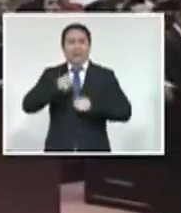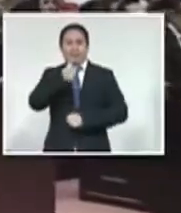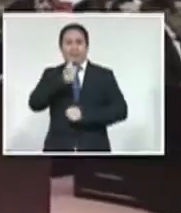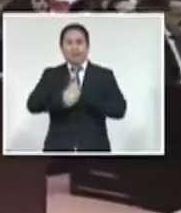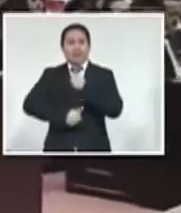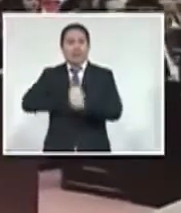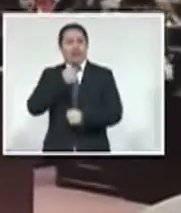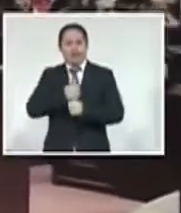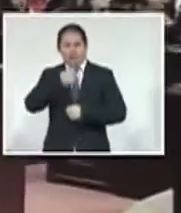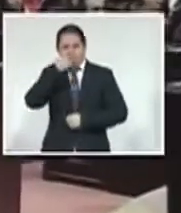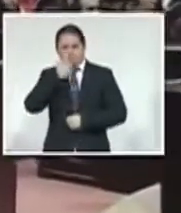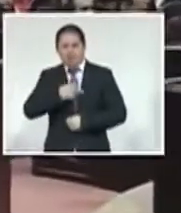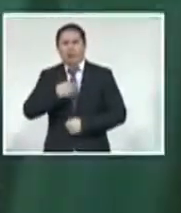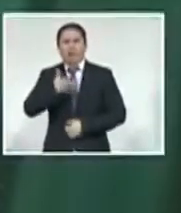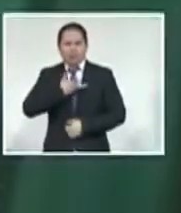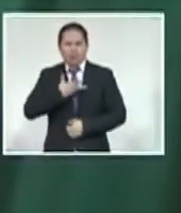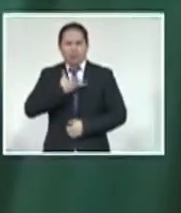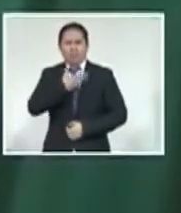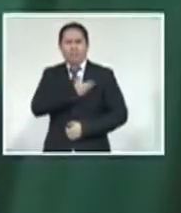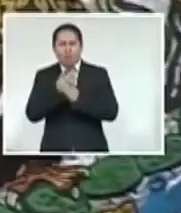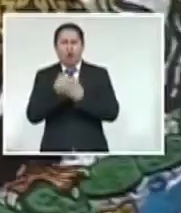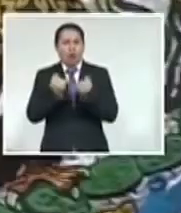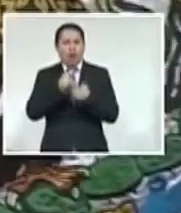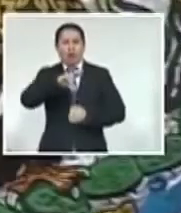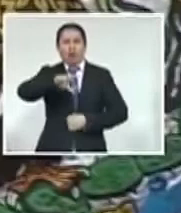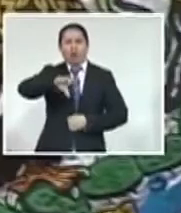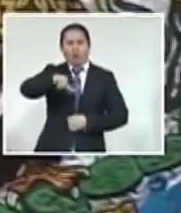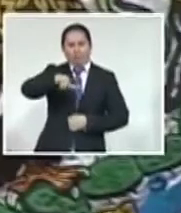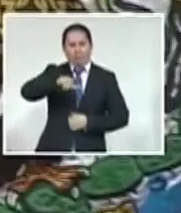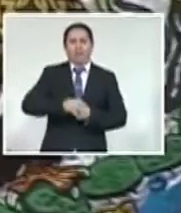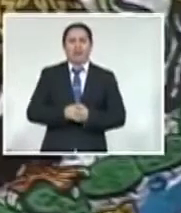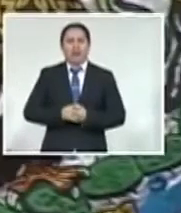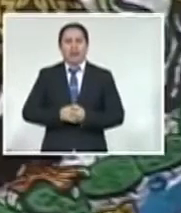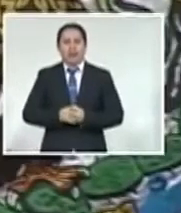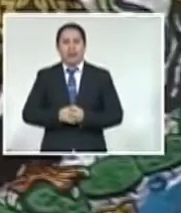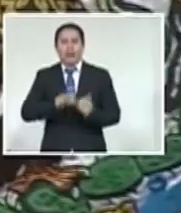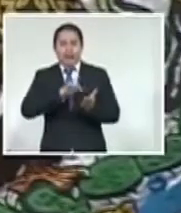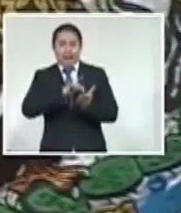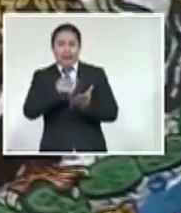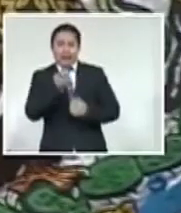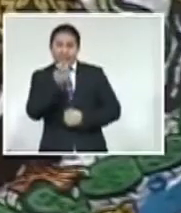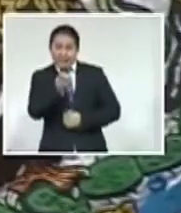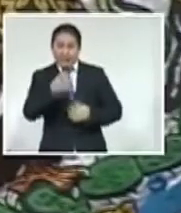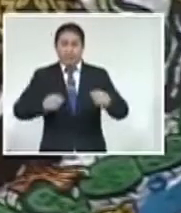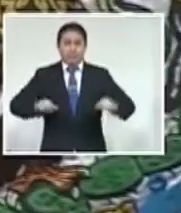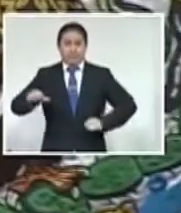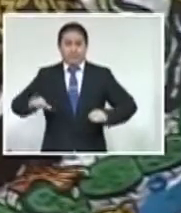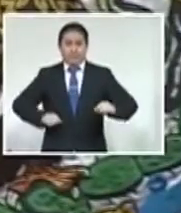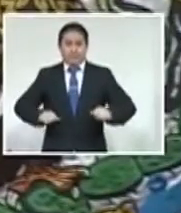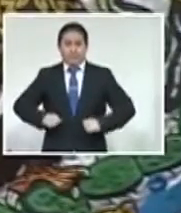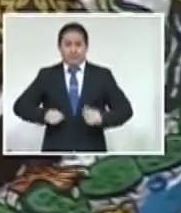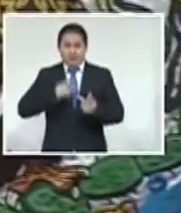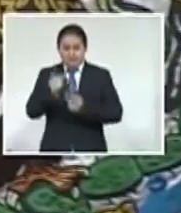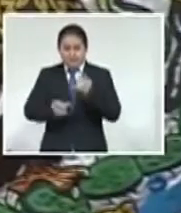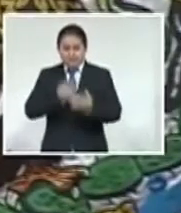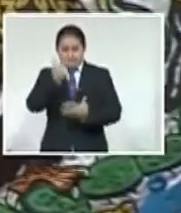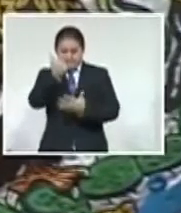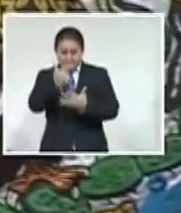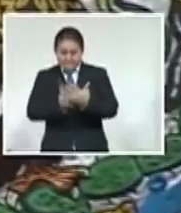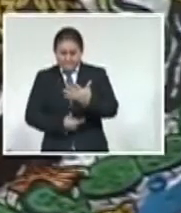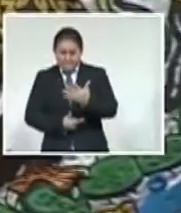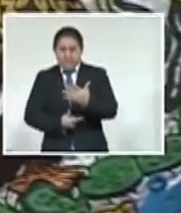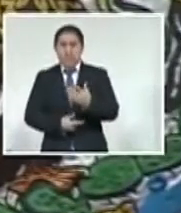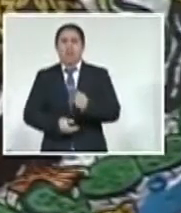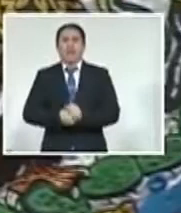valió el reconocimiento a Chiapas en el ámbito internacional. Gracias a estas acciones, de acuerdo a las cifras de la última encuesta nacional de consumo de